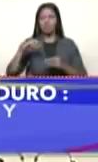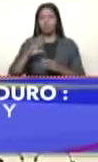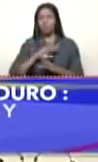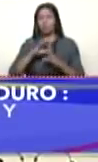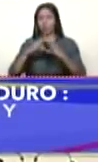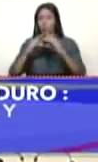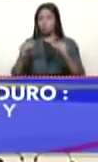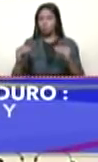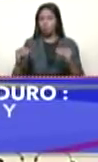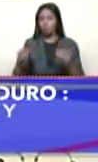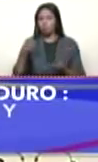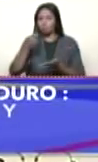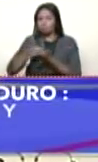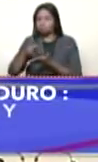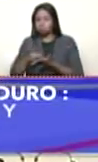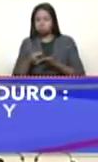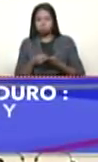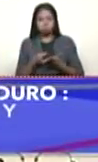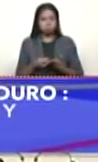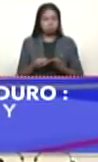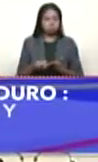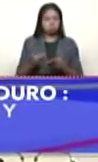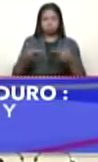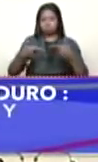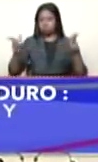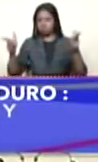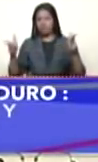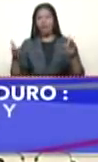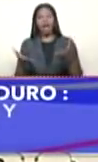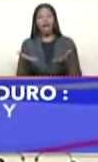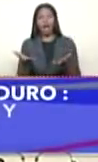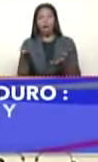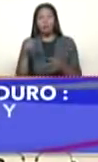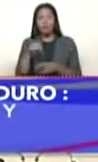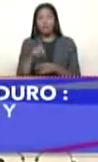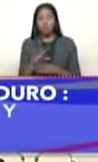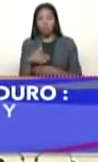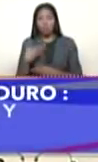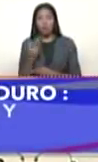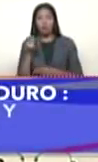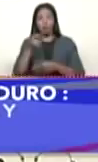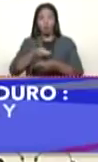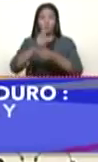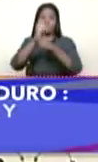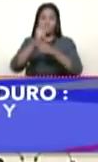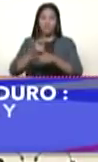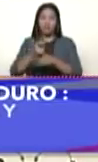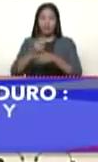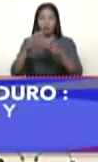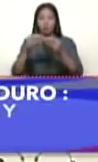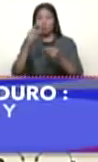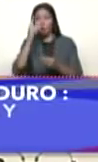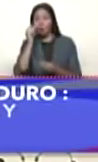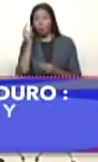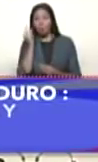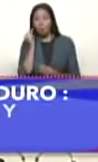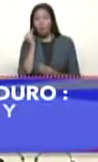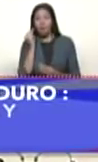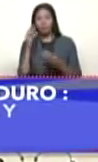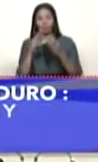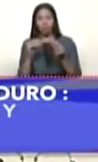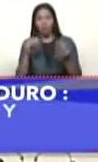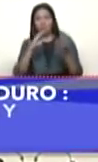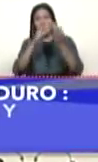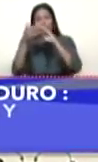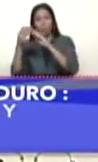hacer, las inversiones necesarias para que los pescadores y las pescadoras, las